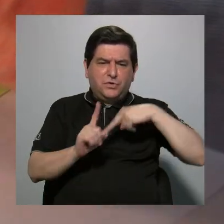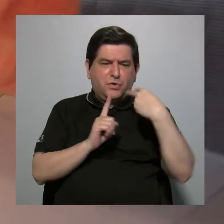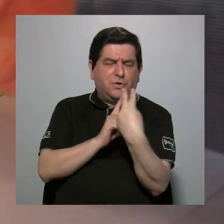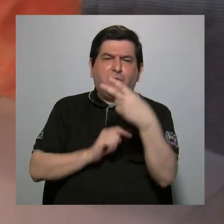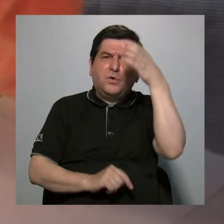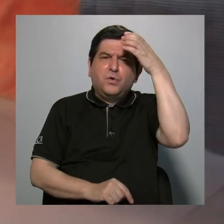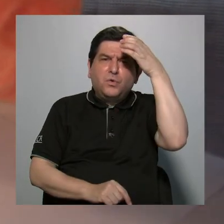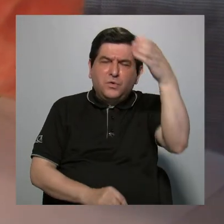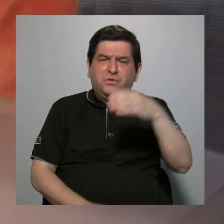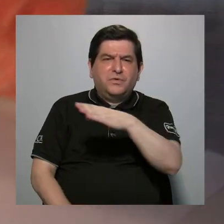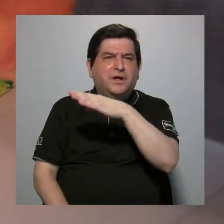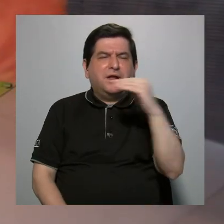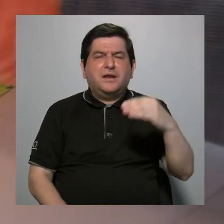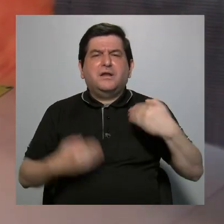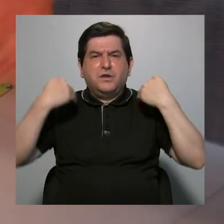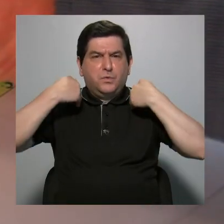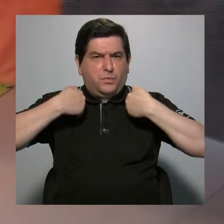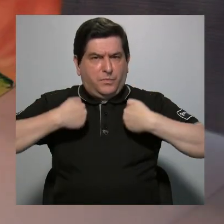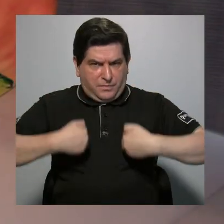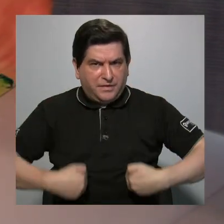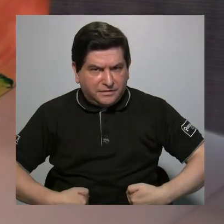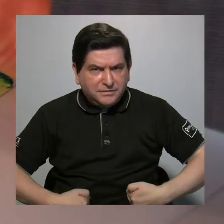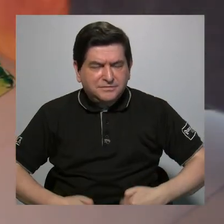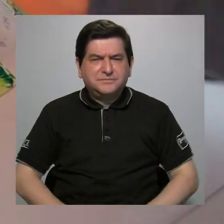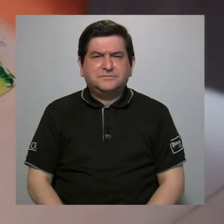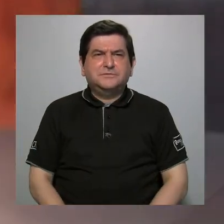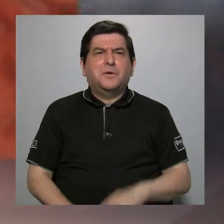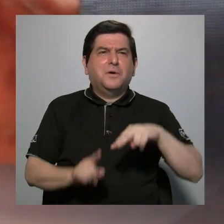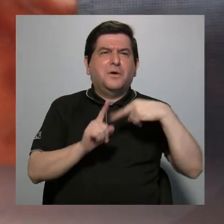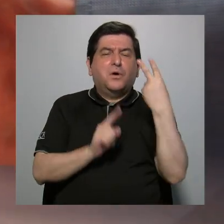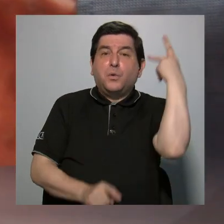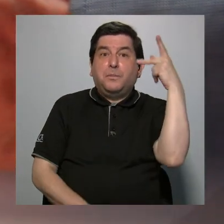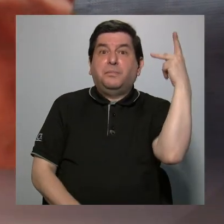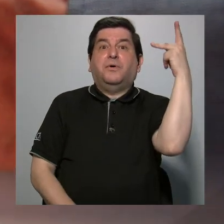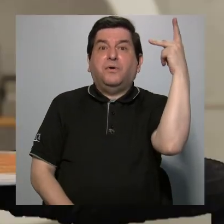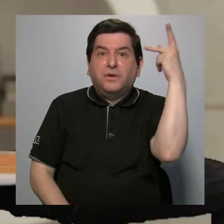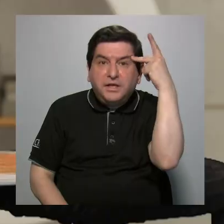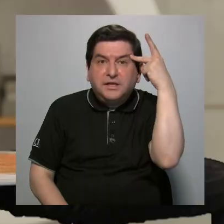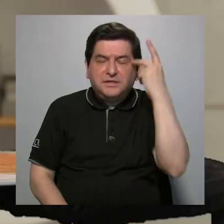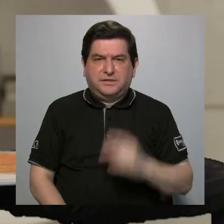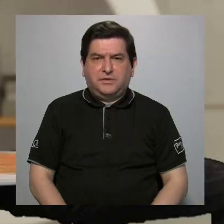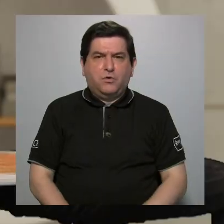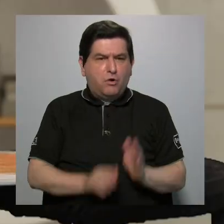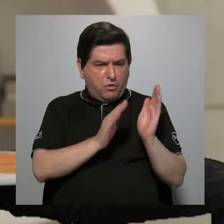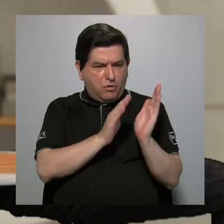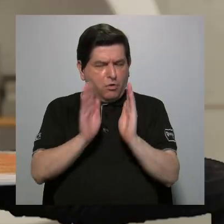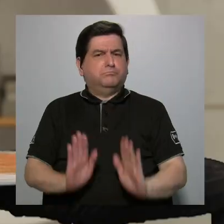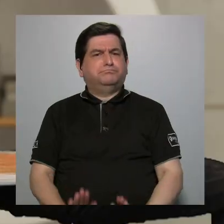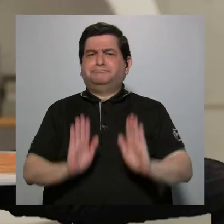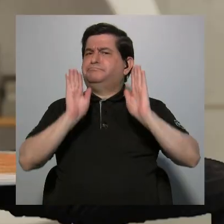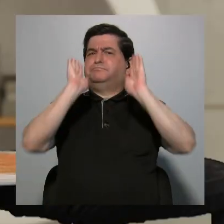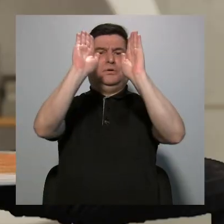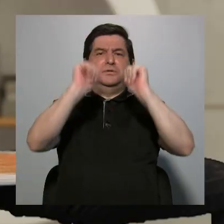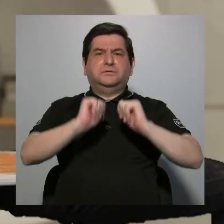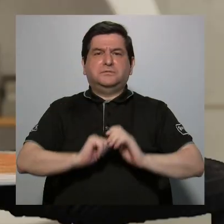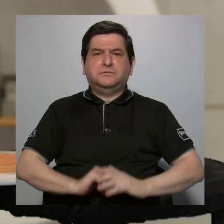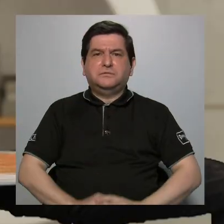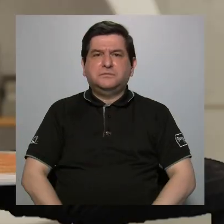vista cultural, desde el punto de vista humanístico, desde el punto de vista político, es una formación